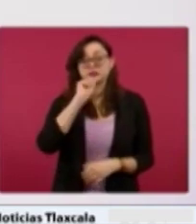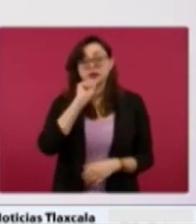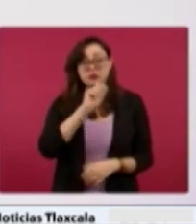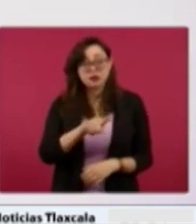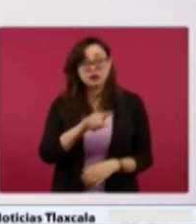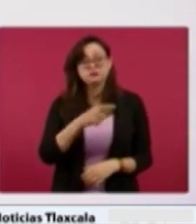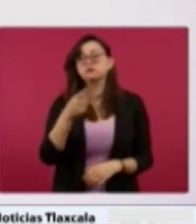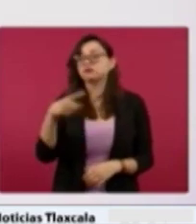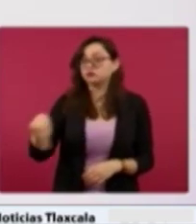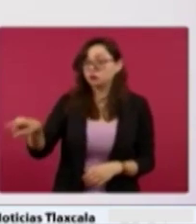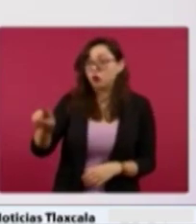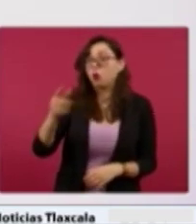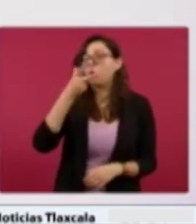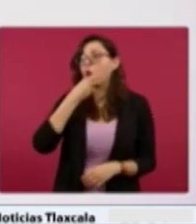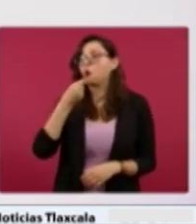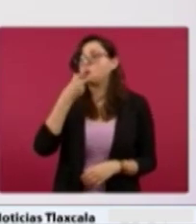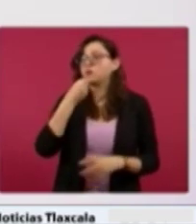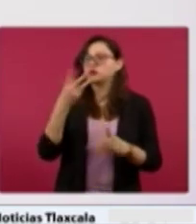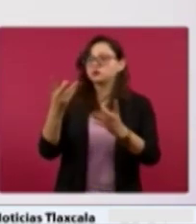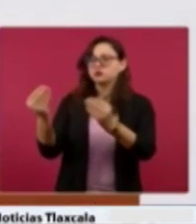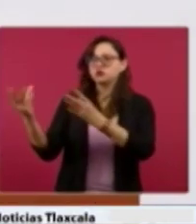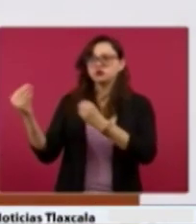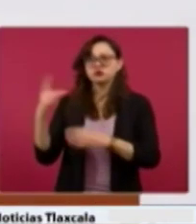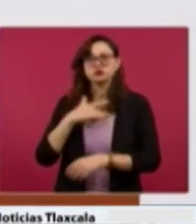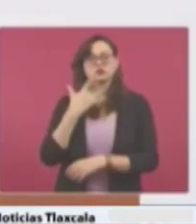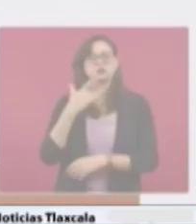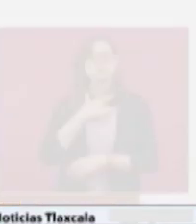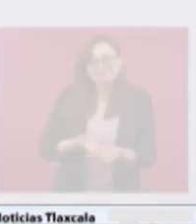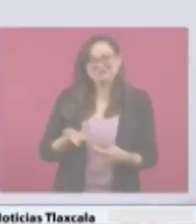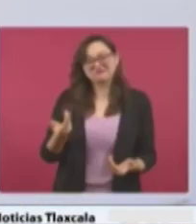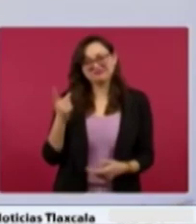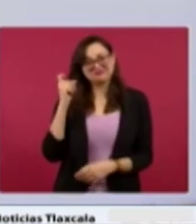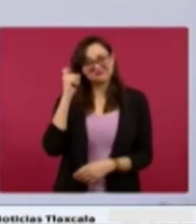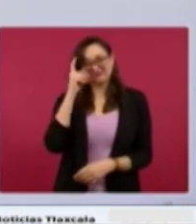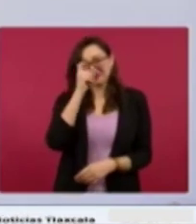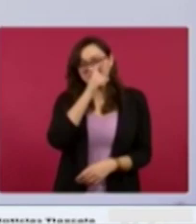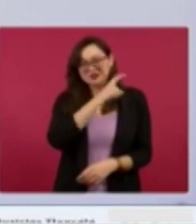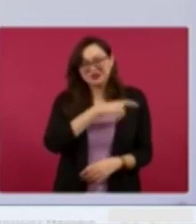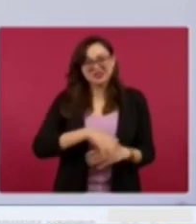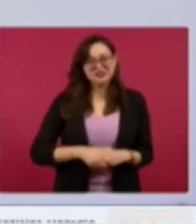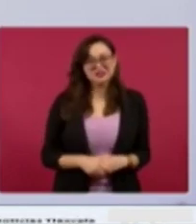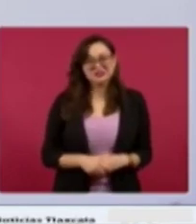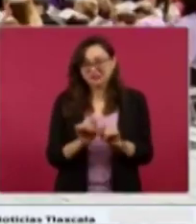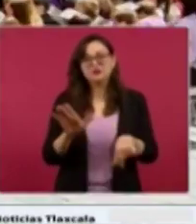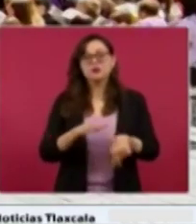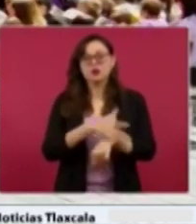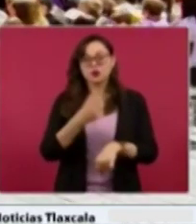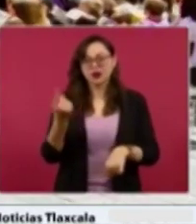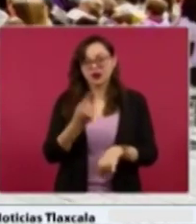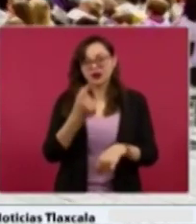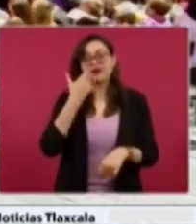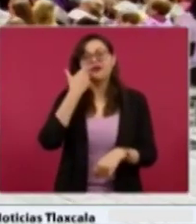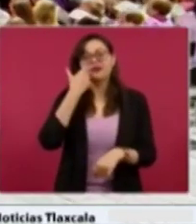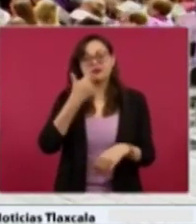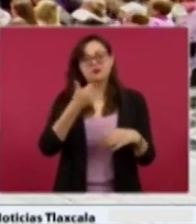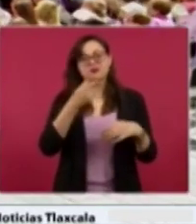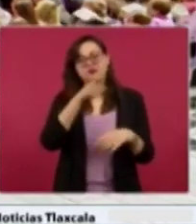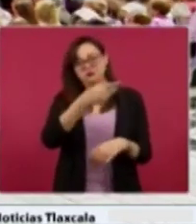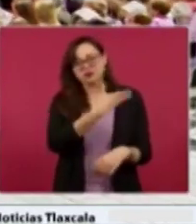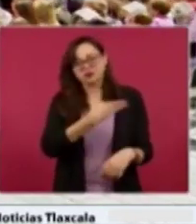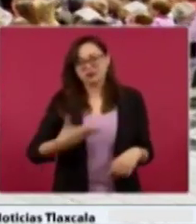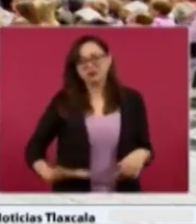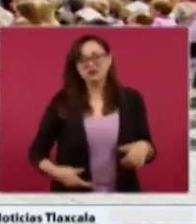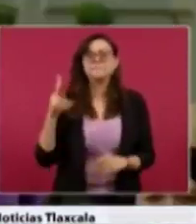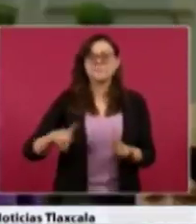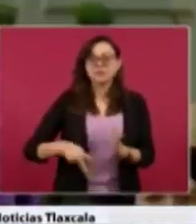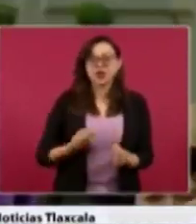la igualdad como un derecho, llegamos a este periodo. En tanto, Nadine Gassman Silverman, presidenta del Instituto Nacional de las